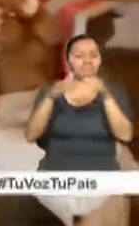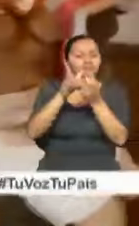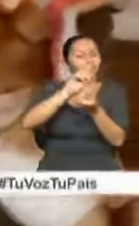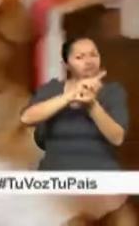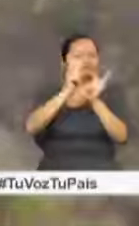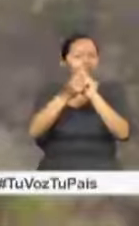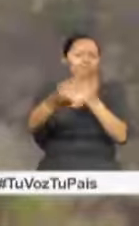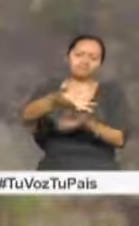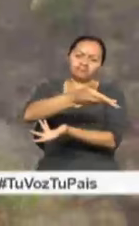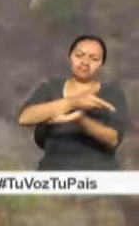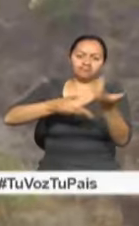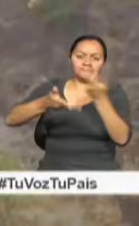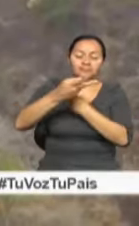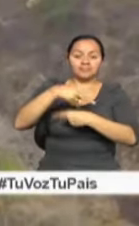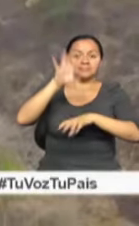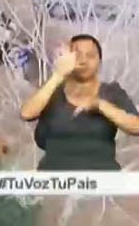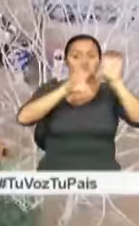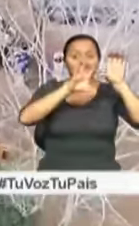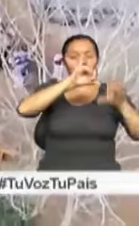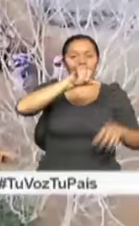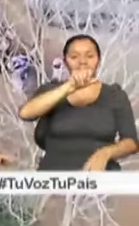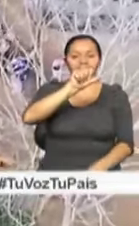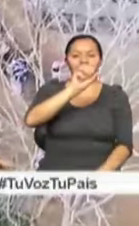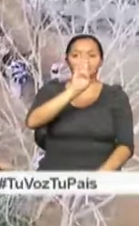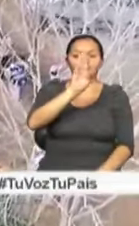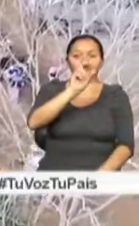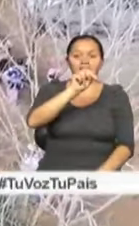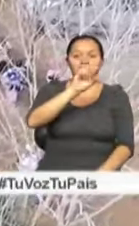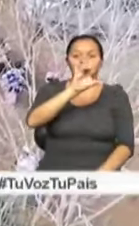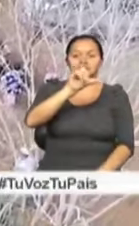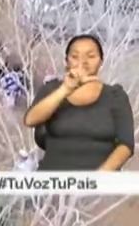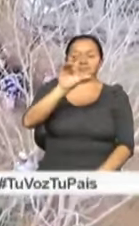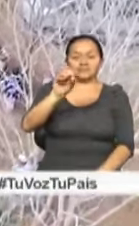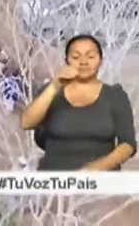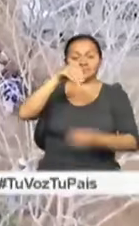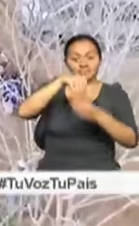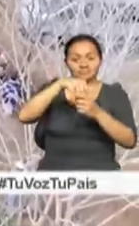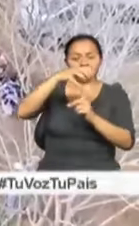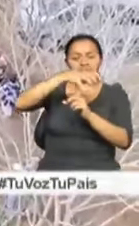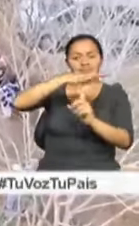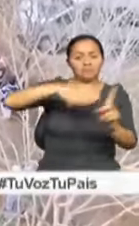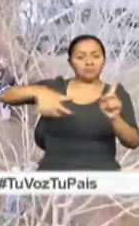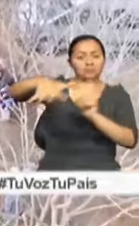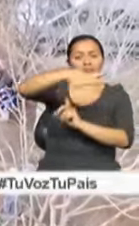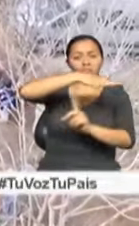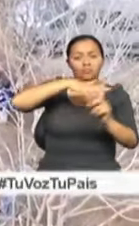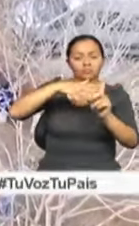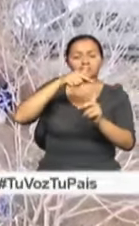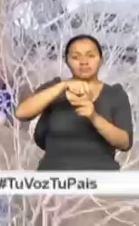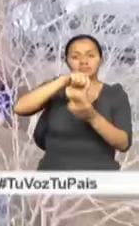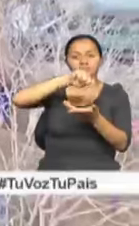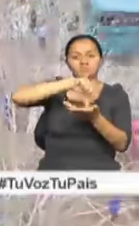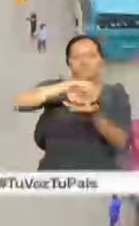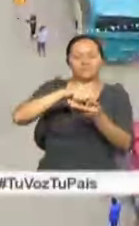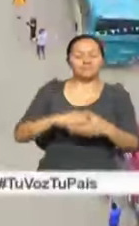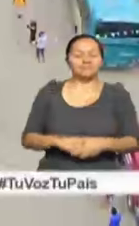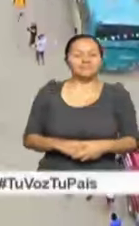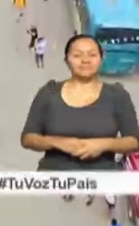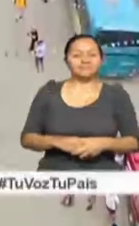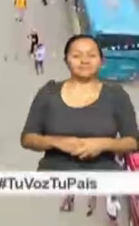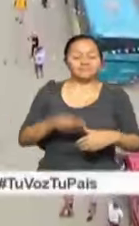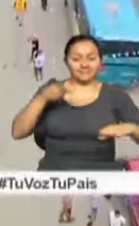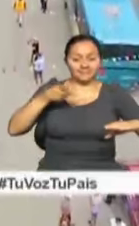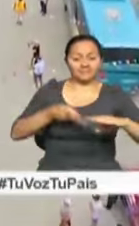Museo de Sitio Hojas Jaboncillo, obra integral que constituye el Gran Parque Cultural Arqueológico Ciudad Jaboncillo. Con